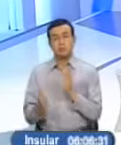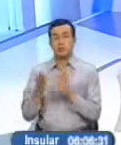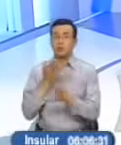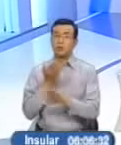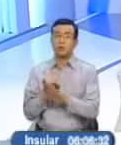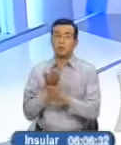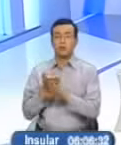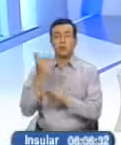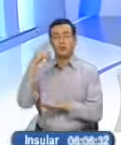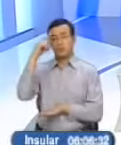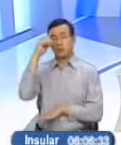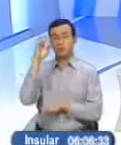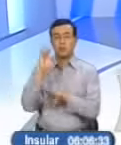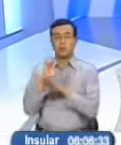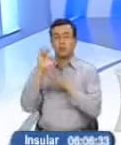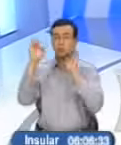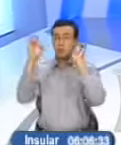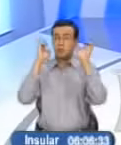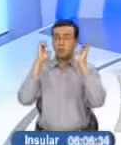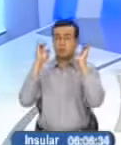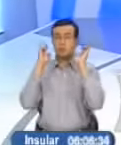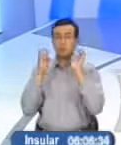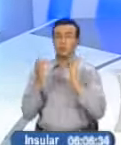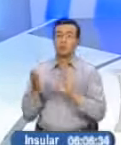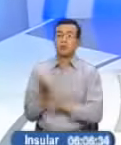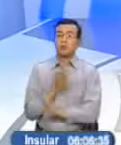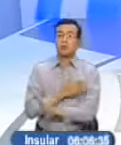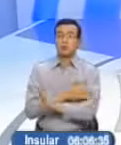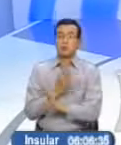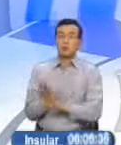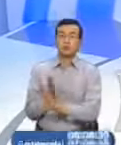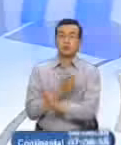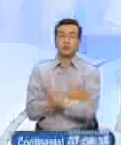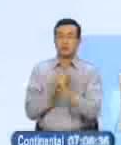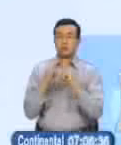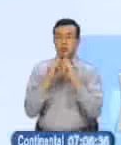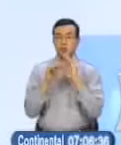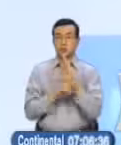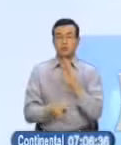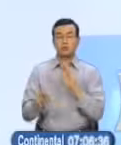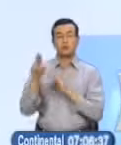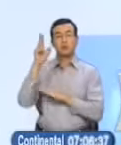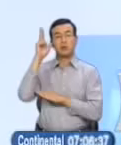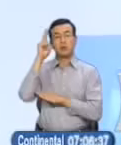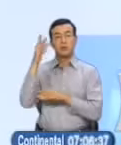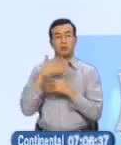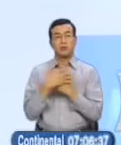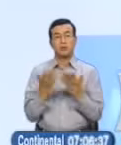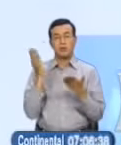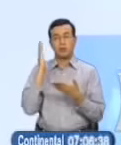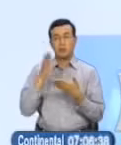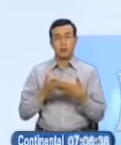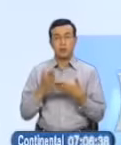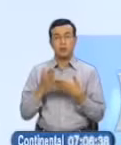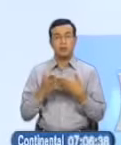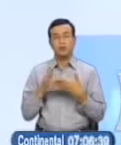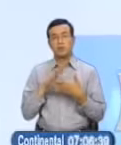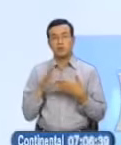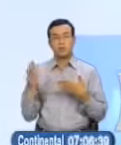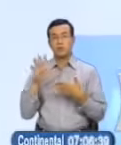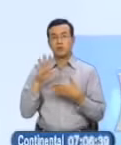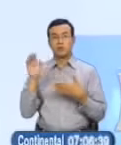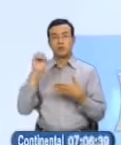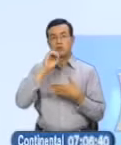planteado como gobierno nacional una estrategia de salida de albergues, y creemos que para finales de este año al menos